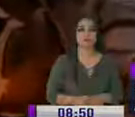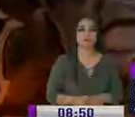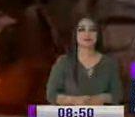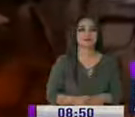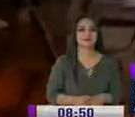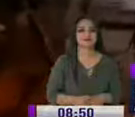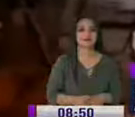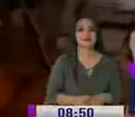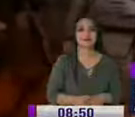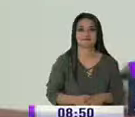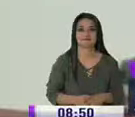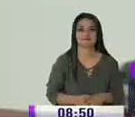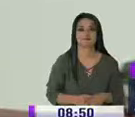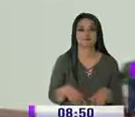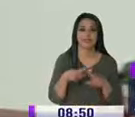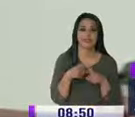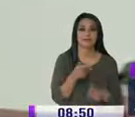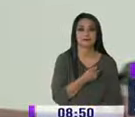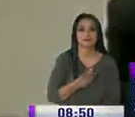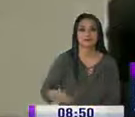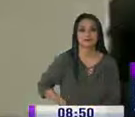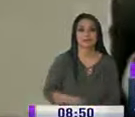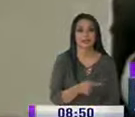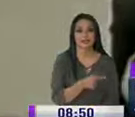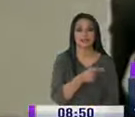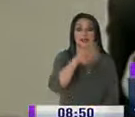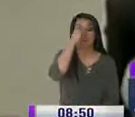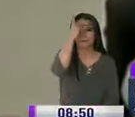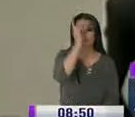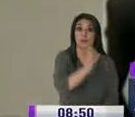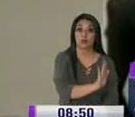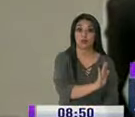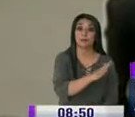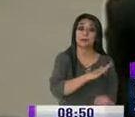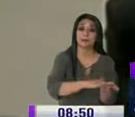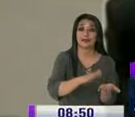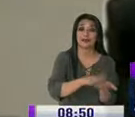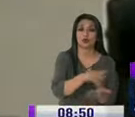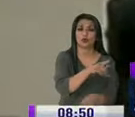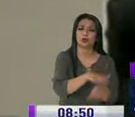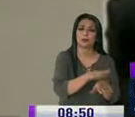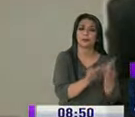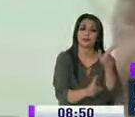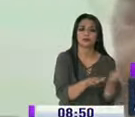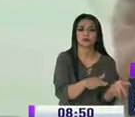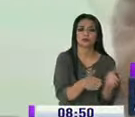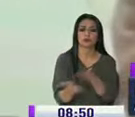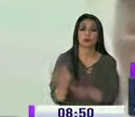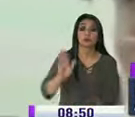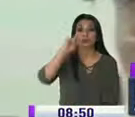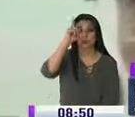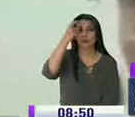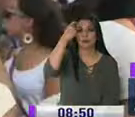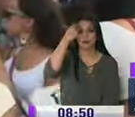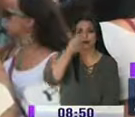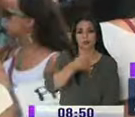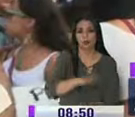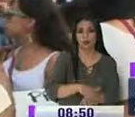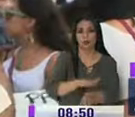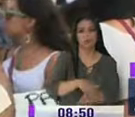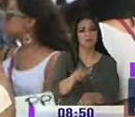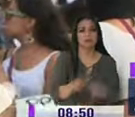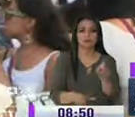del vecino país y la guerrilla de las FARC se empiezan a sentir con fuerza en territorio ecuatoriano. No todos los guerrilleros entregaron sus armas,